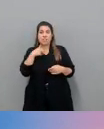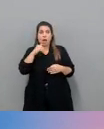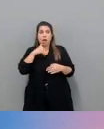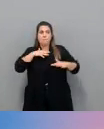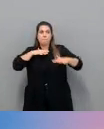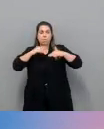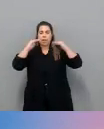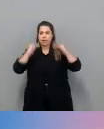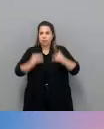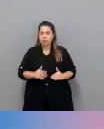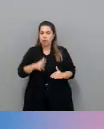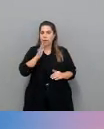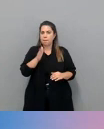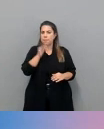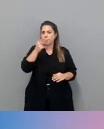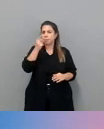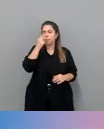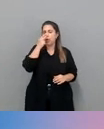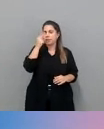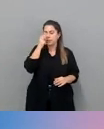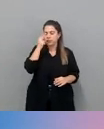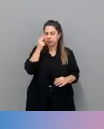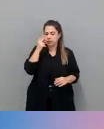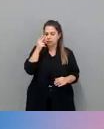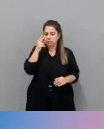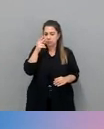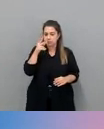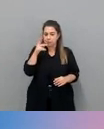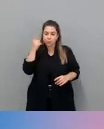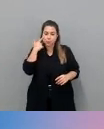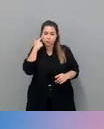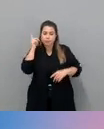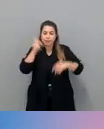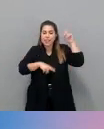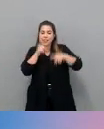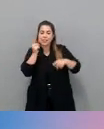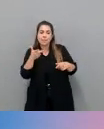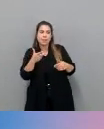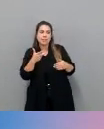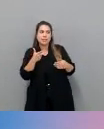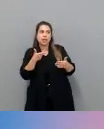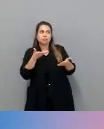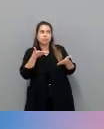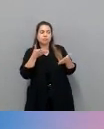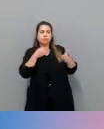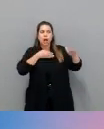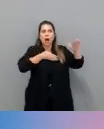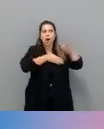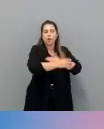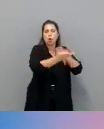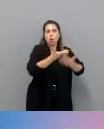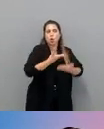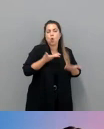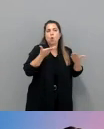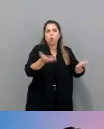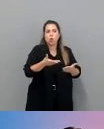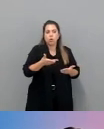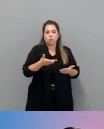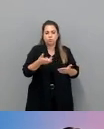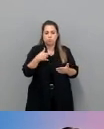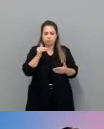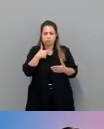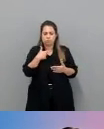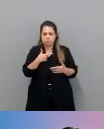nos interesa en algunos casos, según para acceder a unos beneficios u otros, que también tengan la necesidad de tercera persona, ¿no?